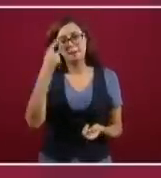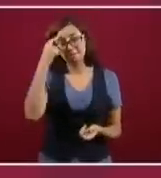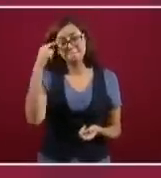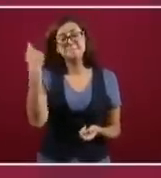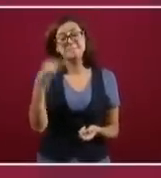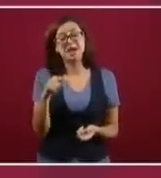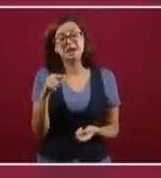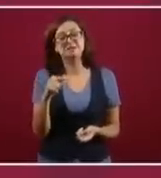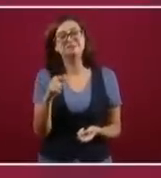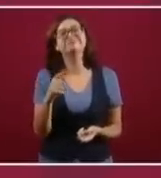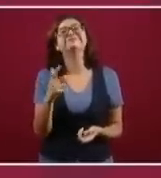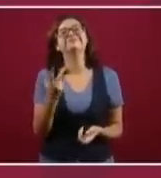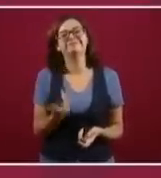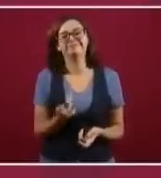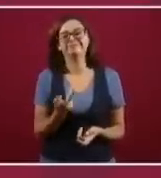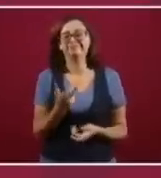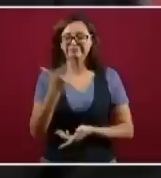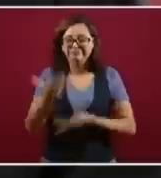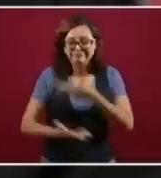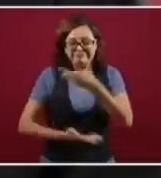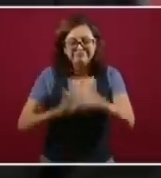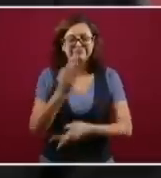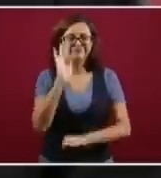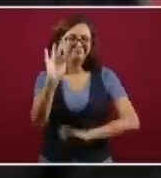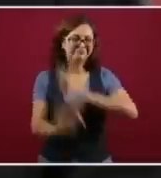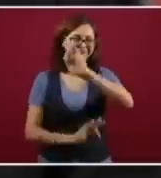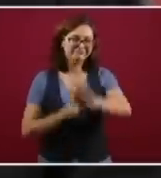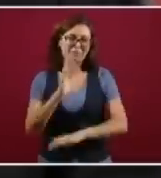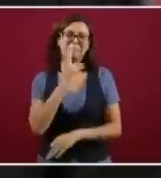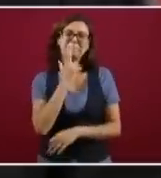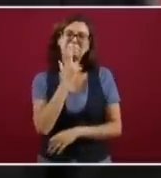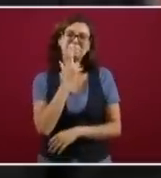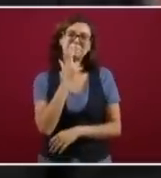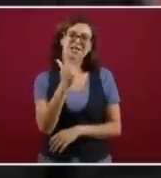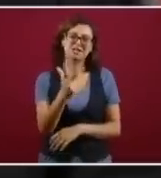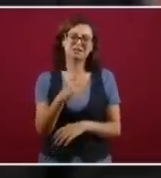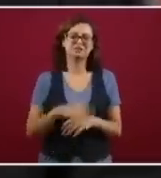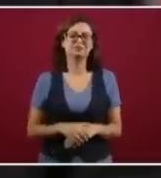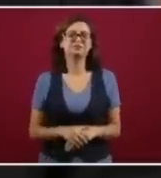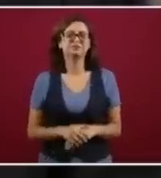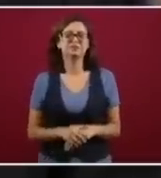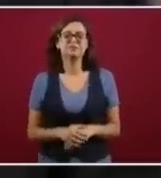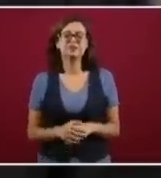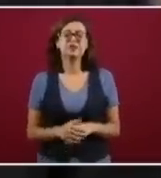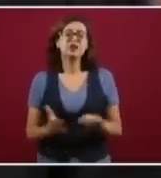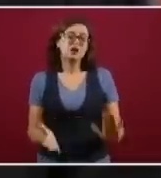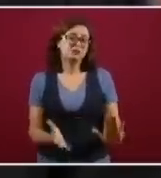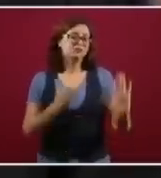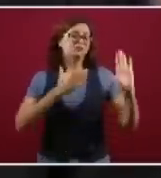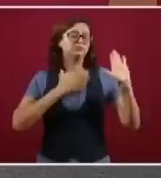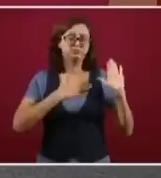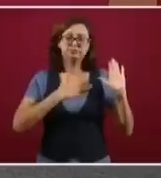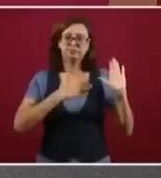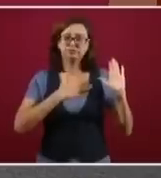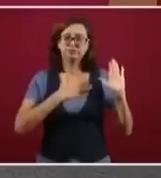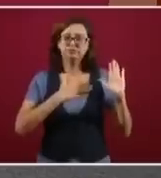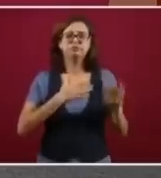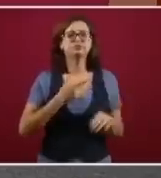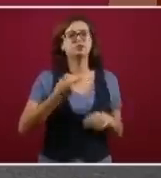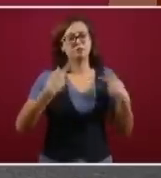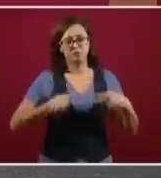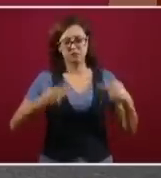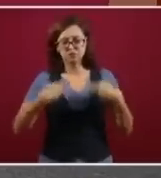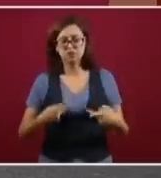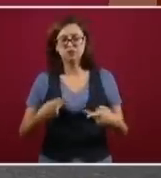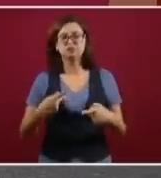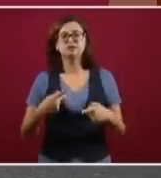podamos dar mejor servicio, y he hecho el compromiso de basificar a los trabajadores de la